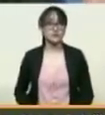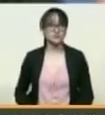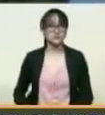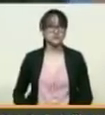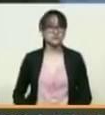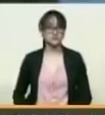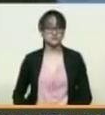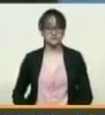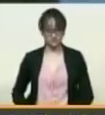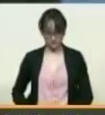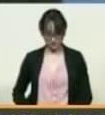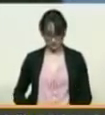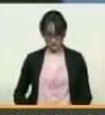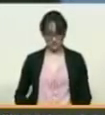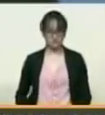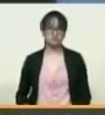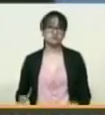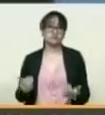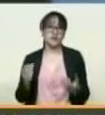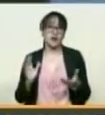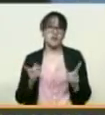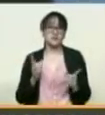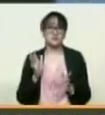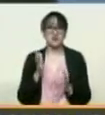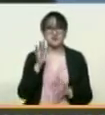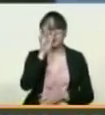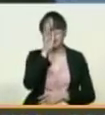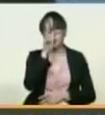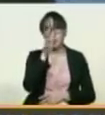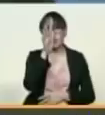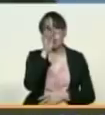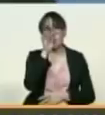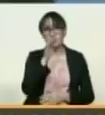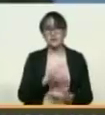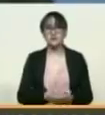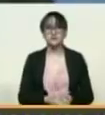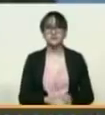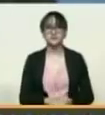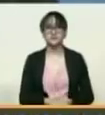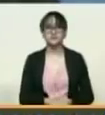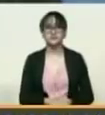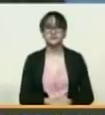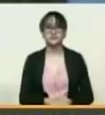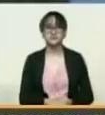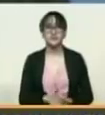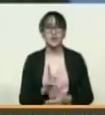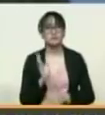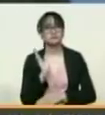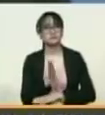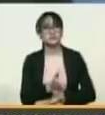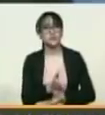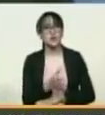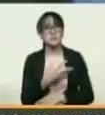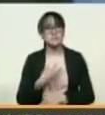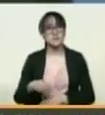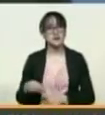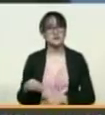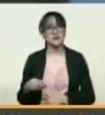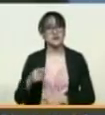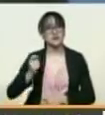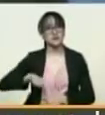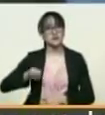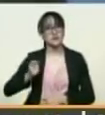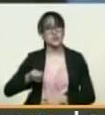a veces, insisto, a veces parecen burla, ¿no? Hay una de ellas, por ejemplo, se sanciona a la presidenta del